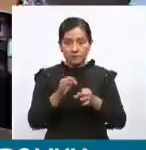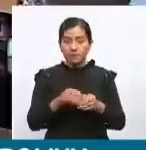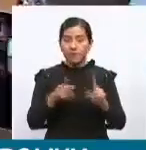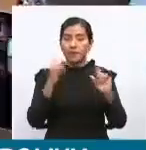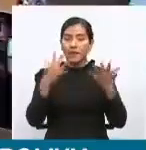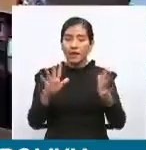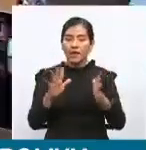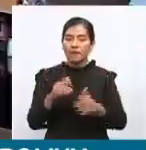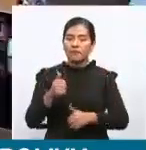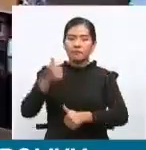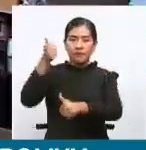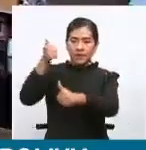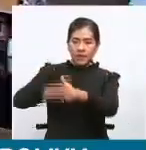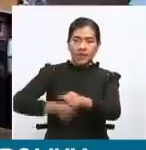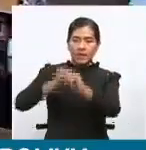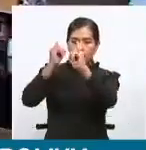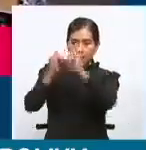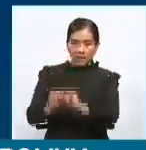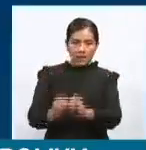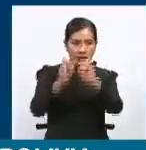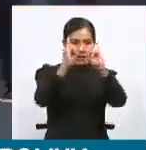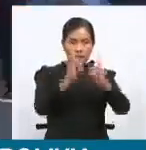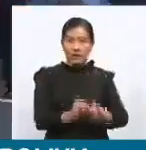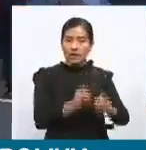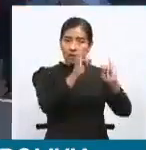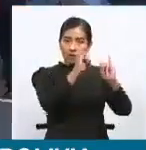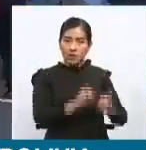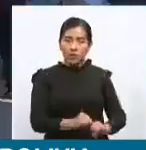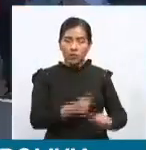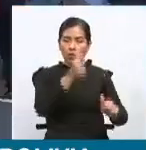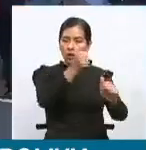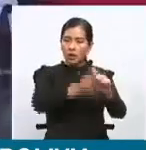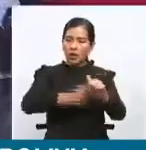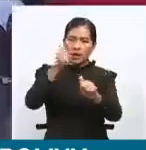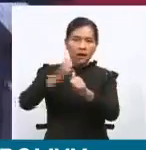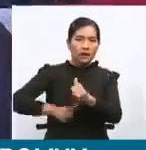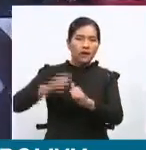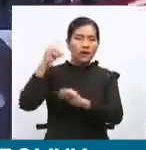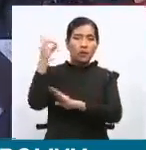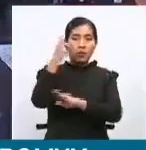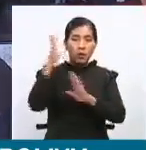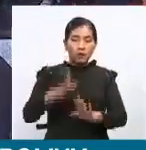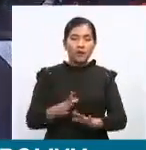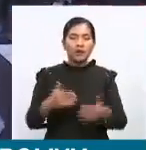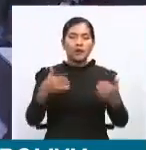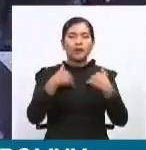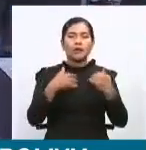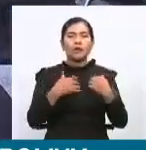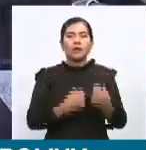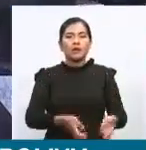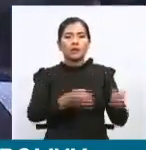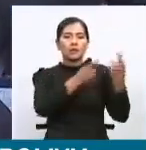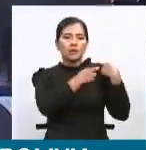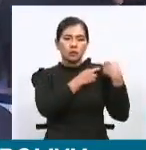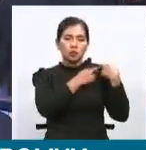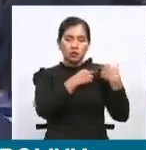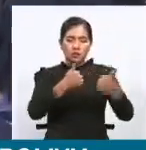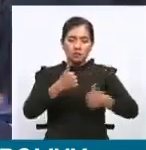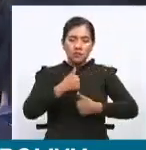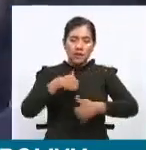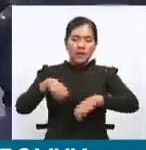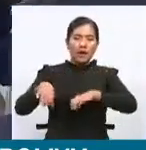cada individuo, cada ciudadano boliviano es responsable y dueño de sus